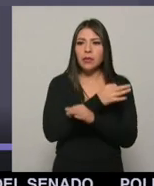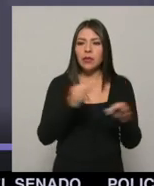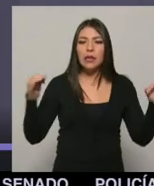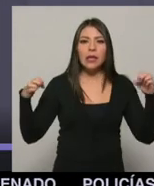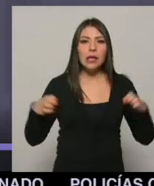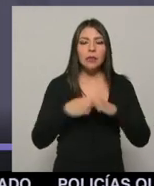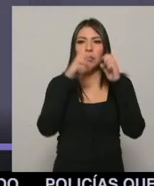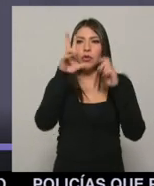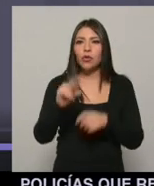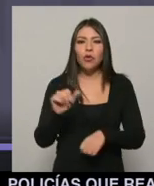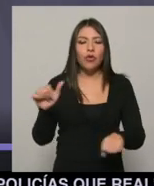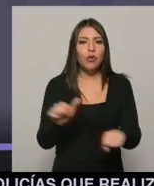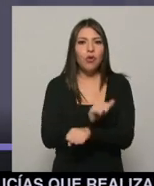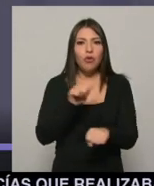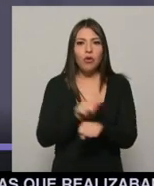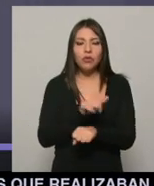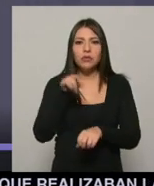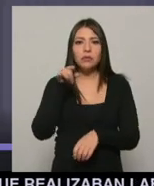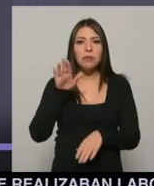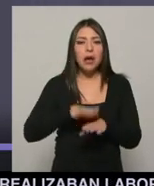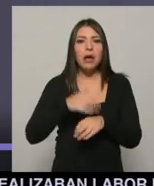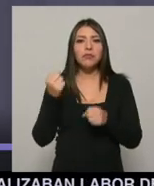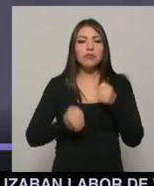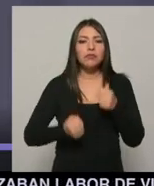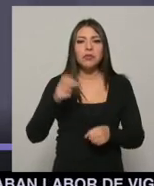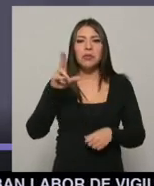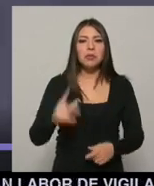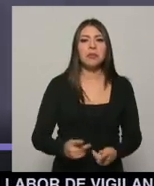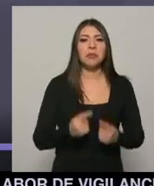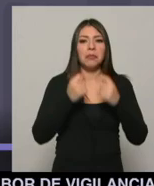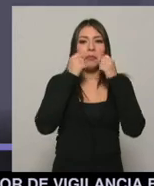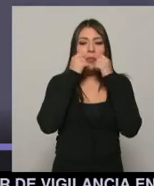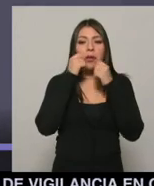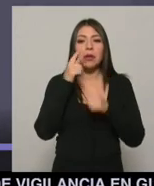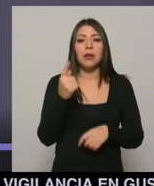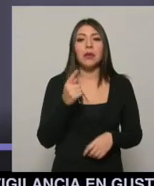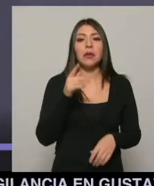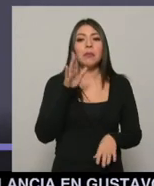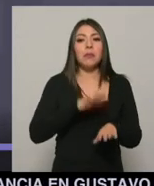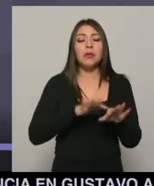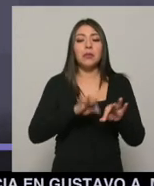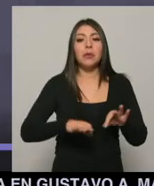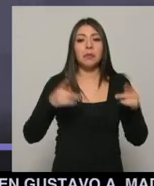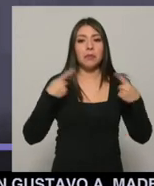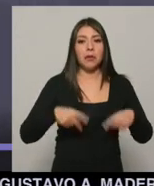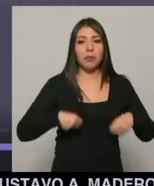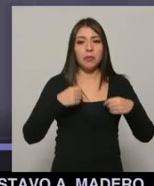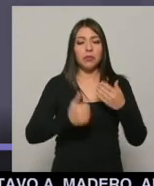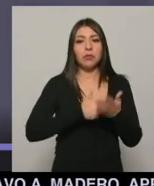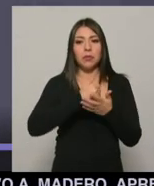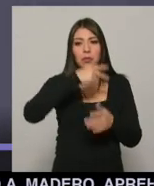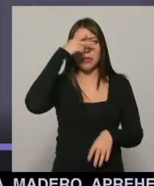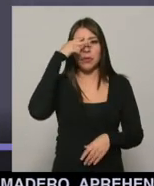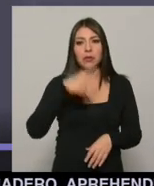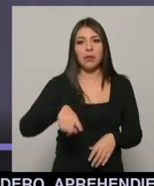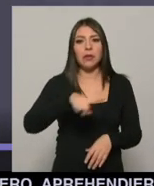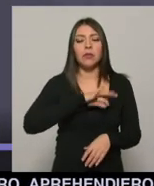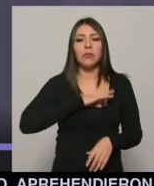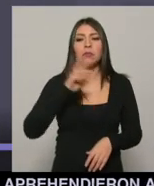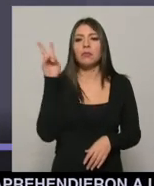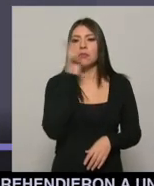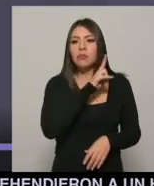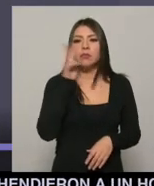que dejaran de circular muchísimos vehículos y prefirió que los que habitamos la Ciudad de México estuviéramos